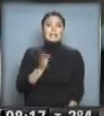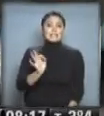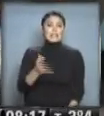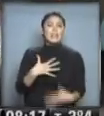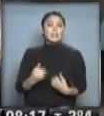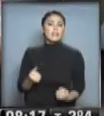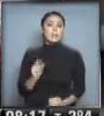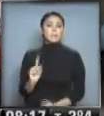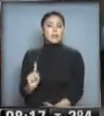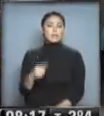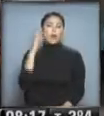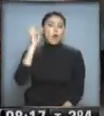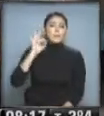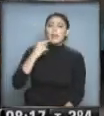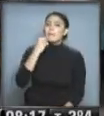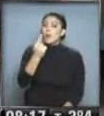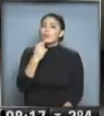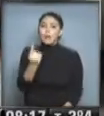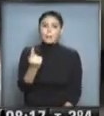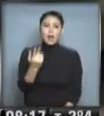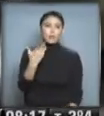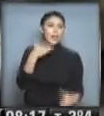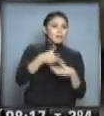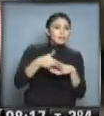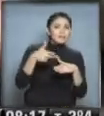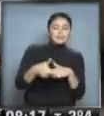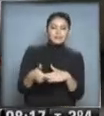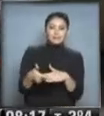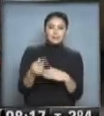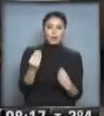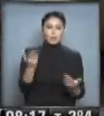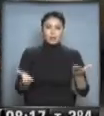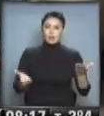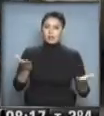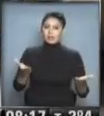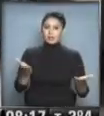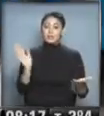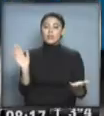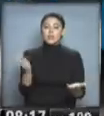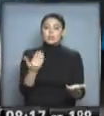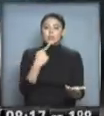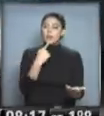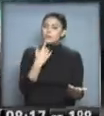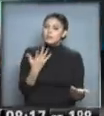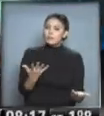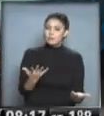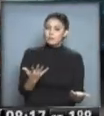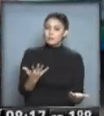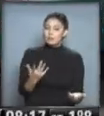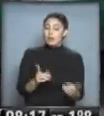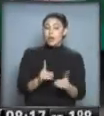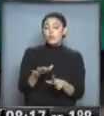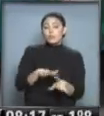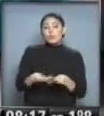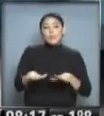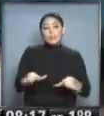defenderse que opinen que pregunten que intervengan entonces todo esto se pone en cuestión en un momento en el